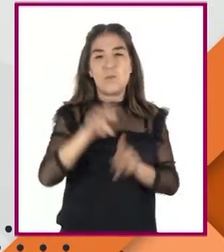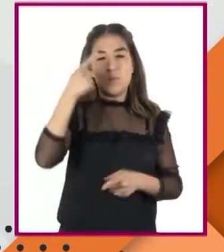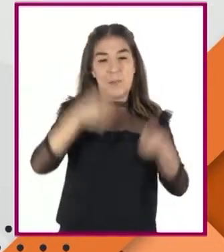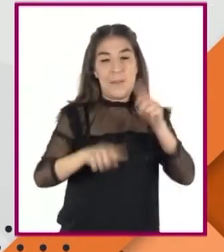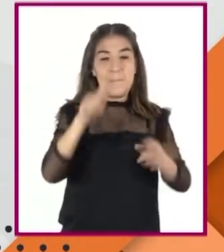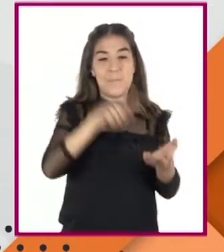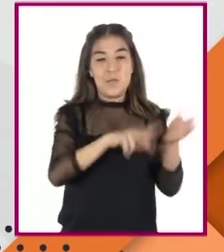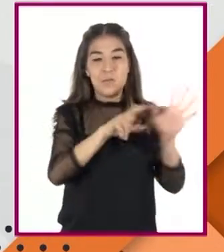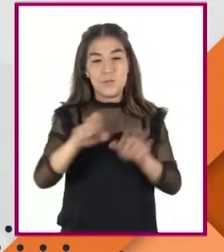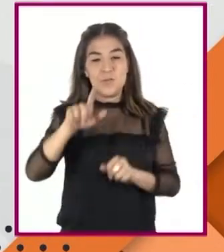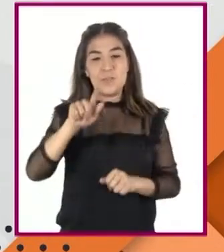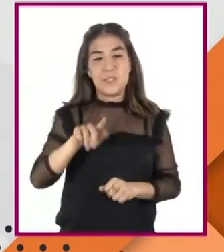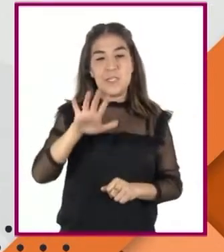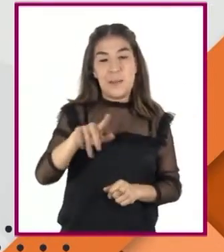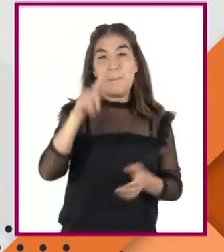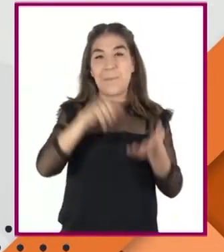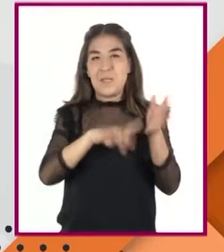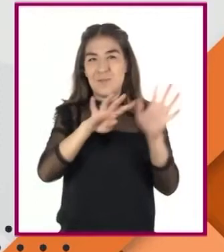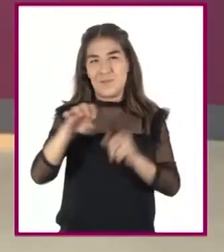1875-1914, dice al respecto: